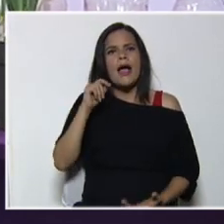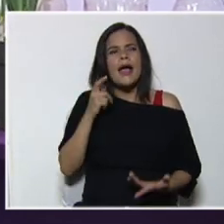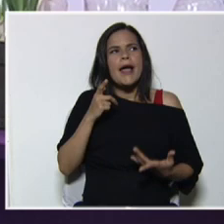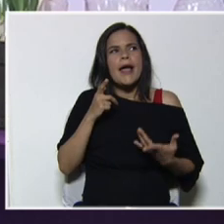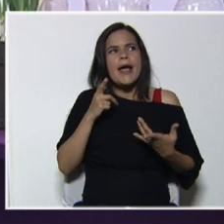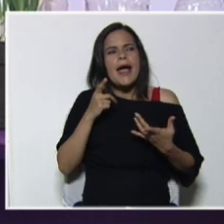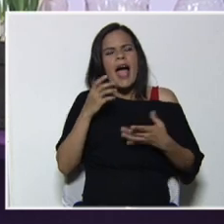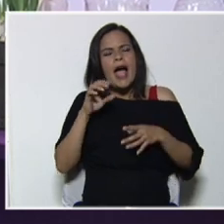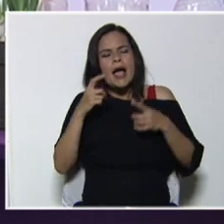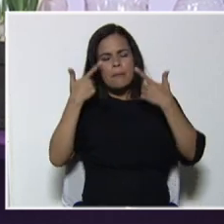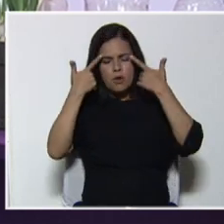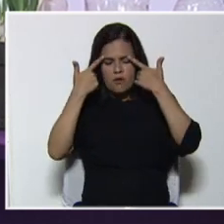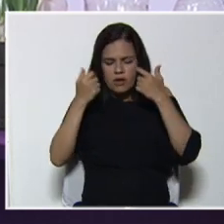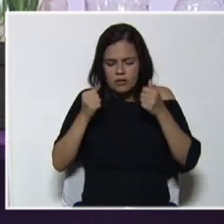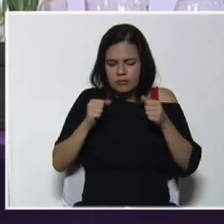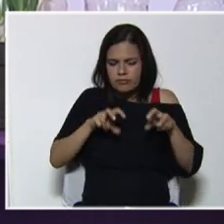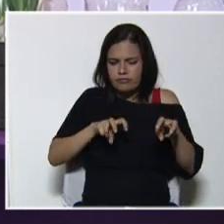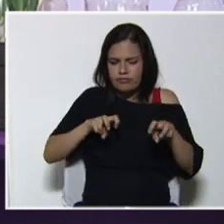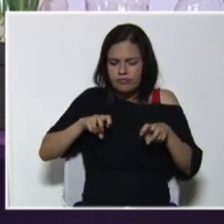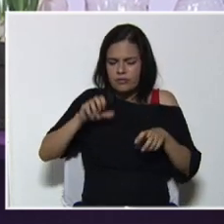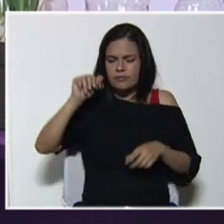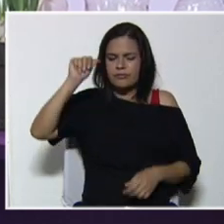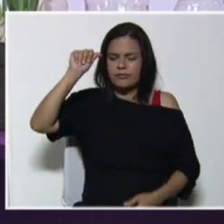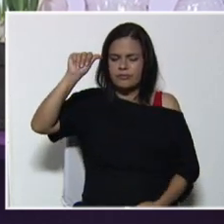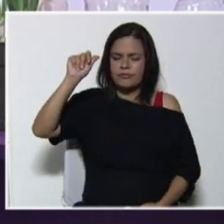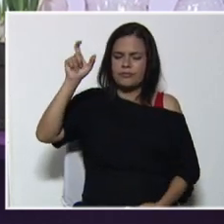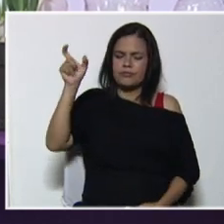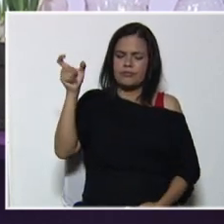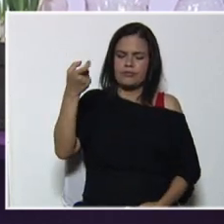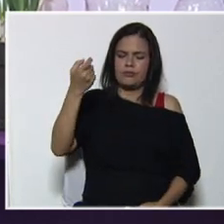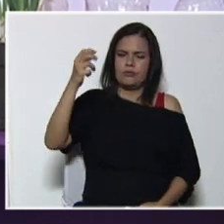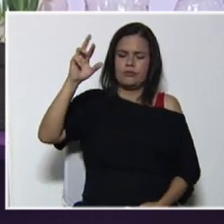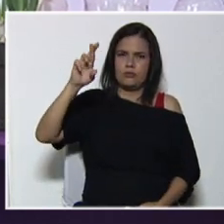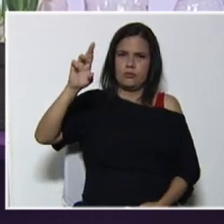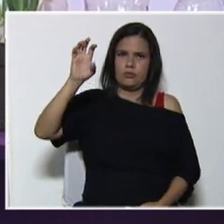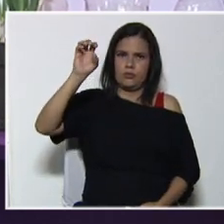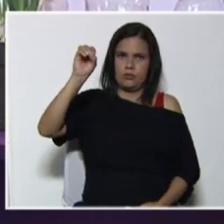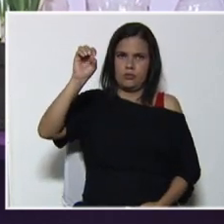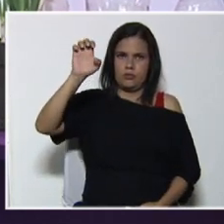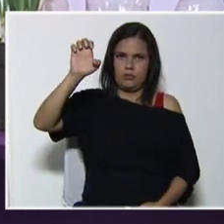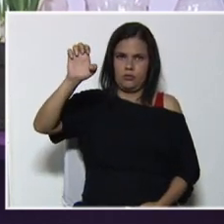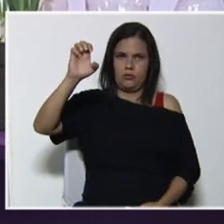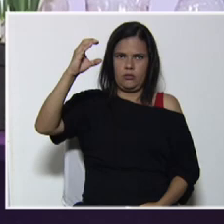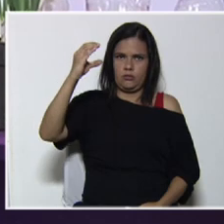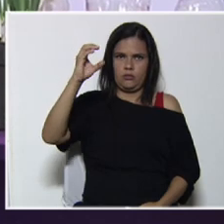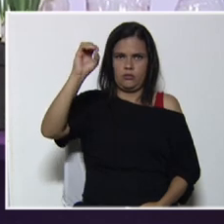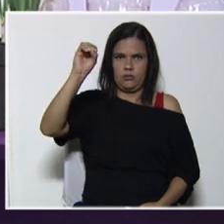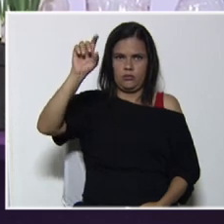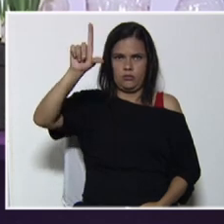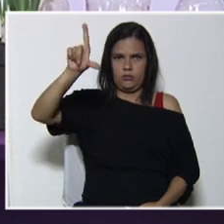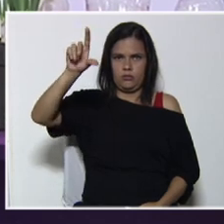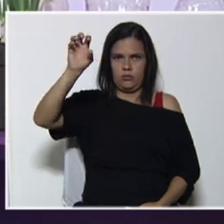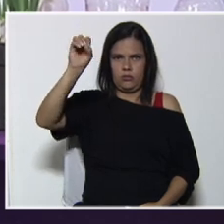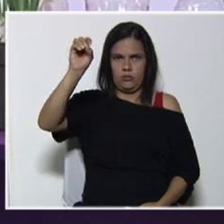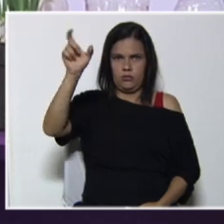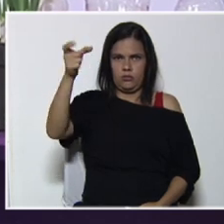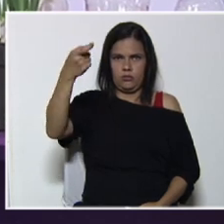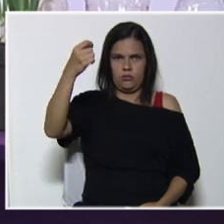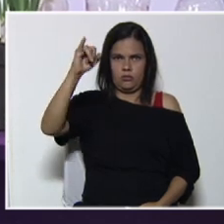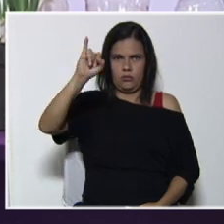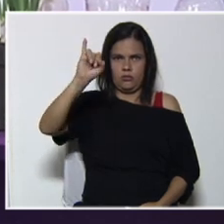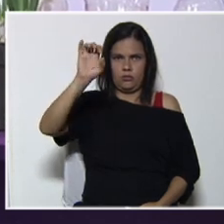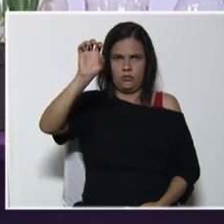anteriores veíamos que la agroecología es esa práctica de la siembra y cosecha sin alterar el